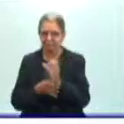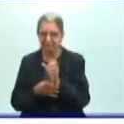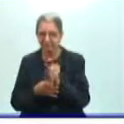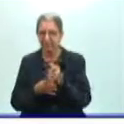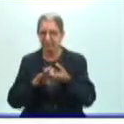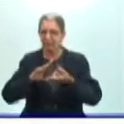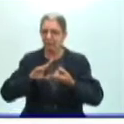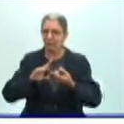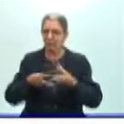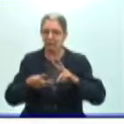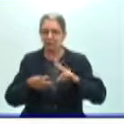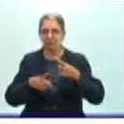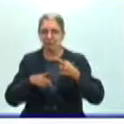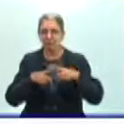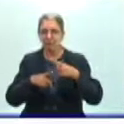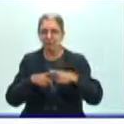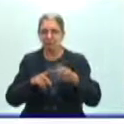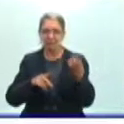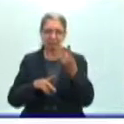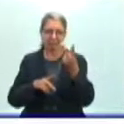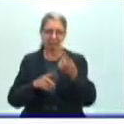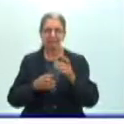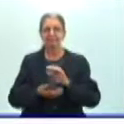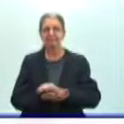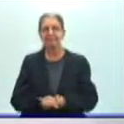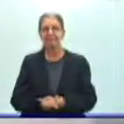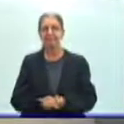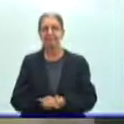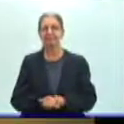otra vía de este ejercicio.